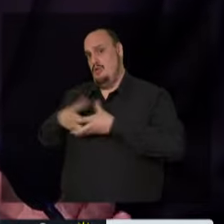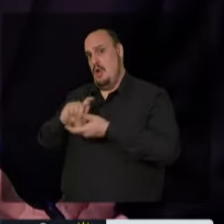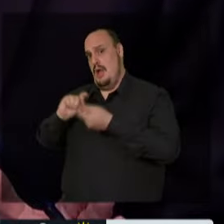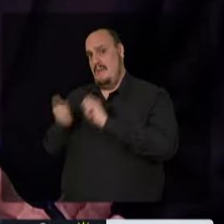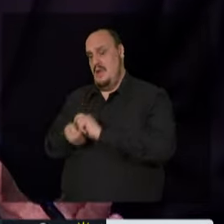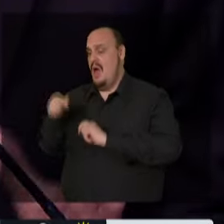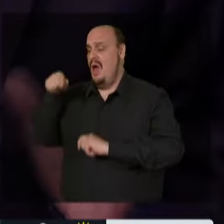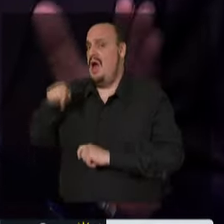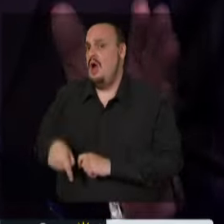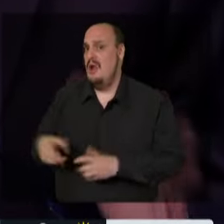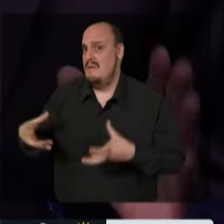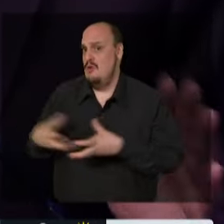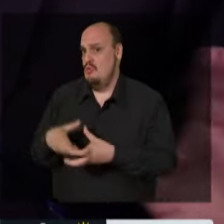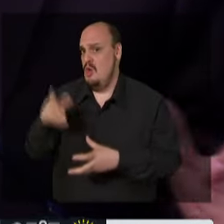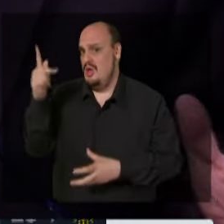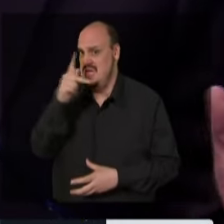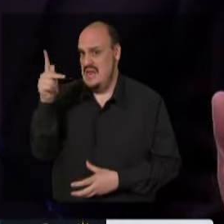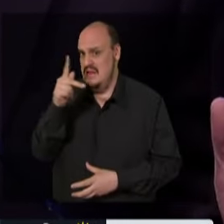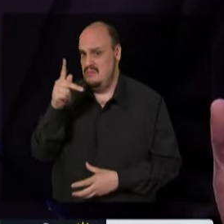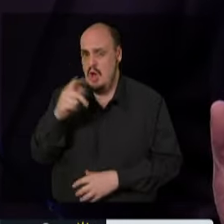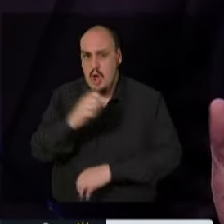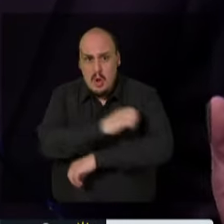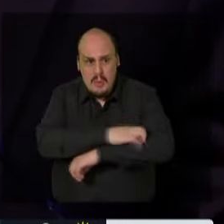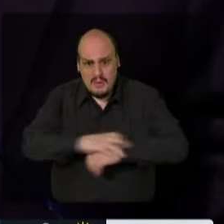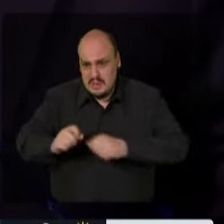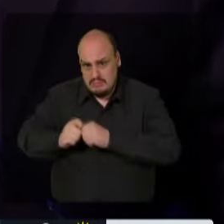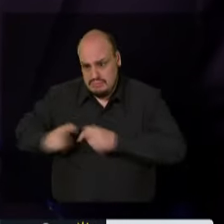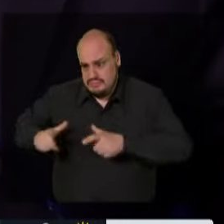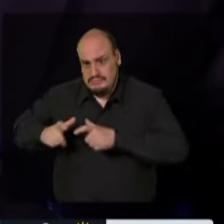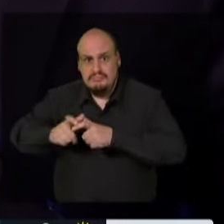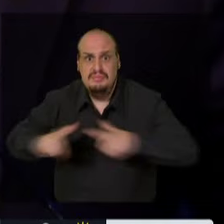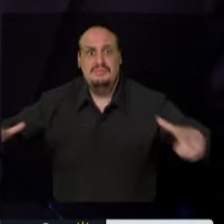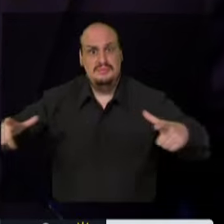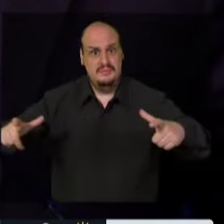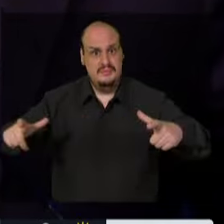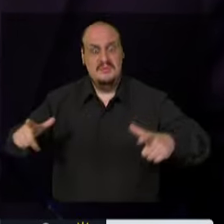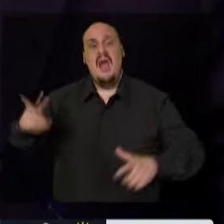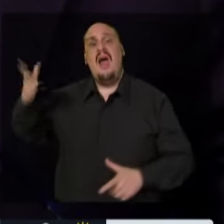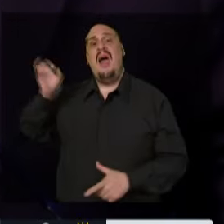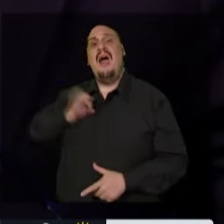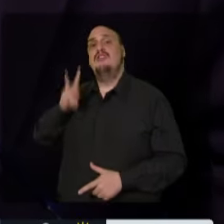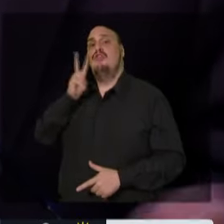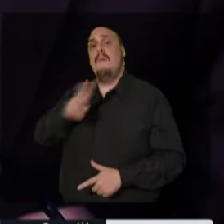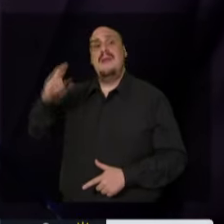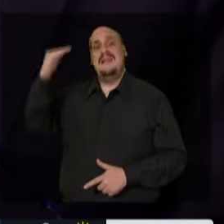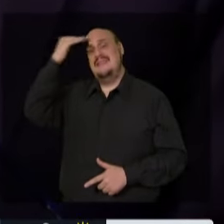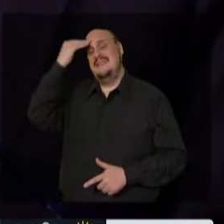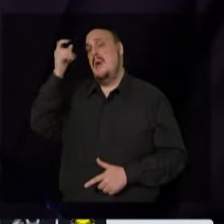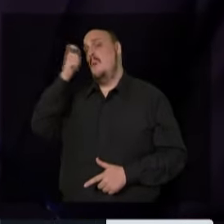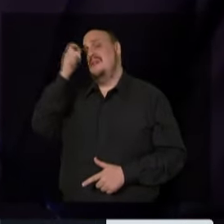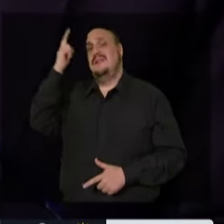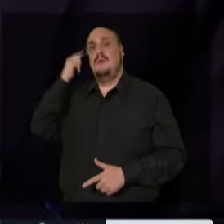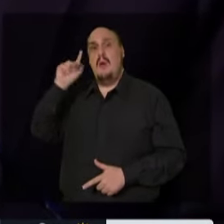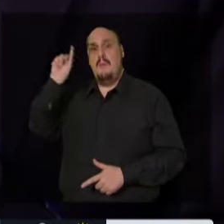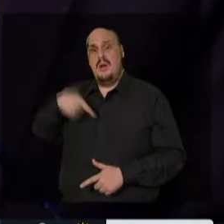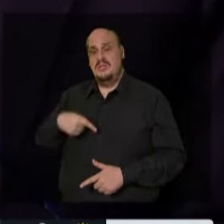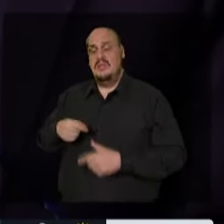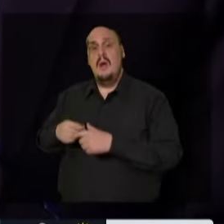del kirchnerismo, han subido la pobreza a los 2 gobiernos. La recibieron en el 2015 con 29% y le entregó Macri